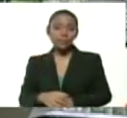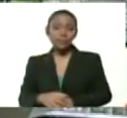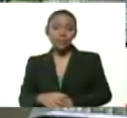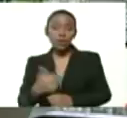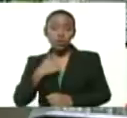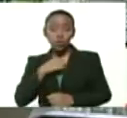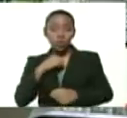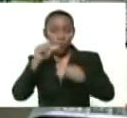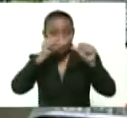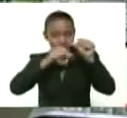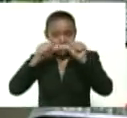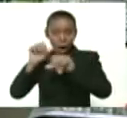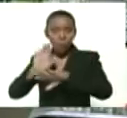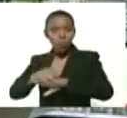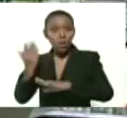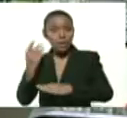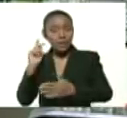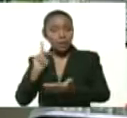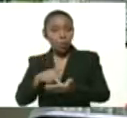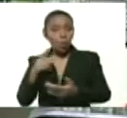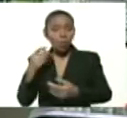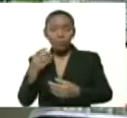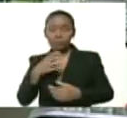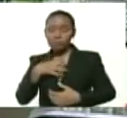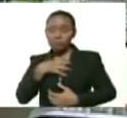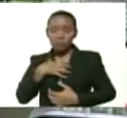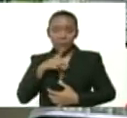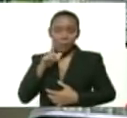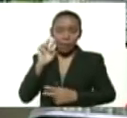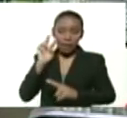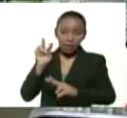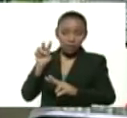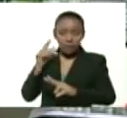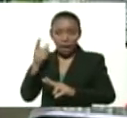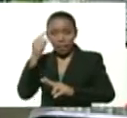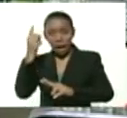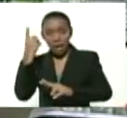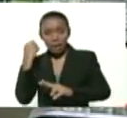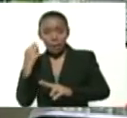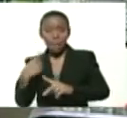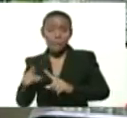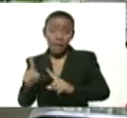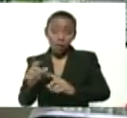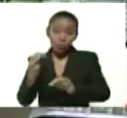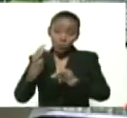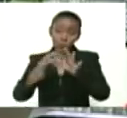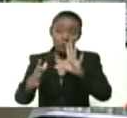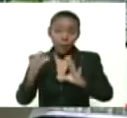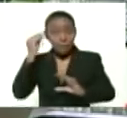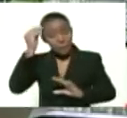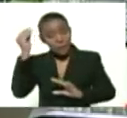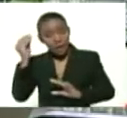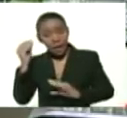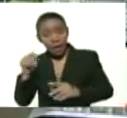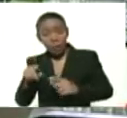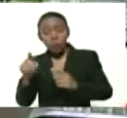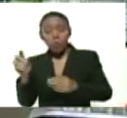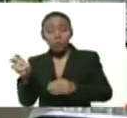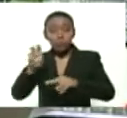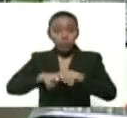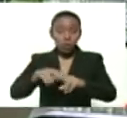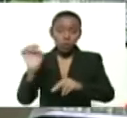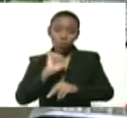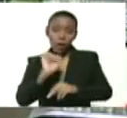en la exploración porque llegó ya en muy malas condiciones el día de ayer, pero es probable, es dable pensar que montó en su